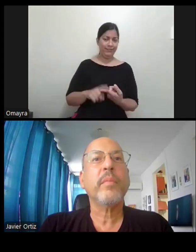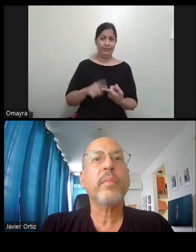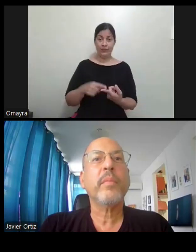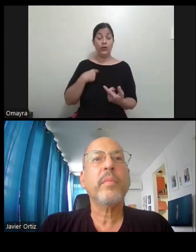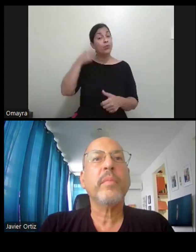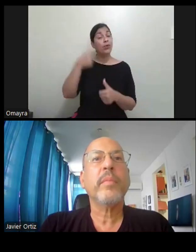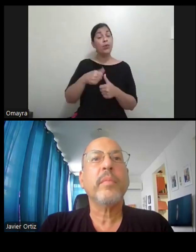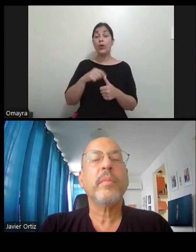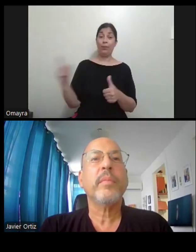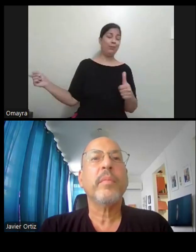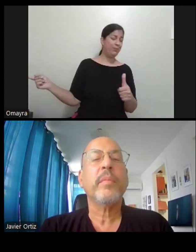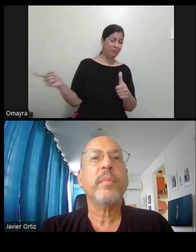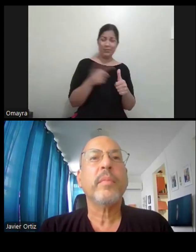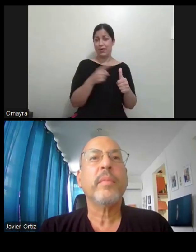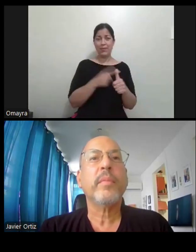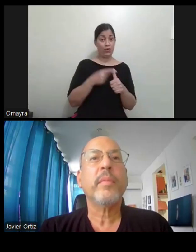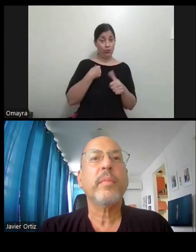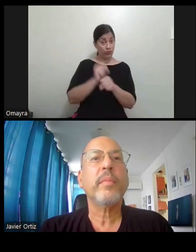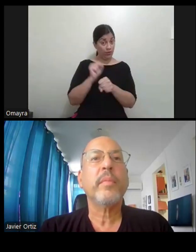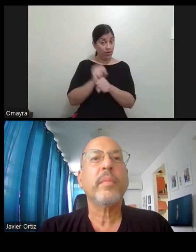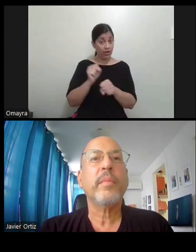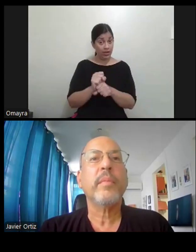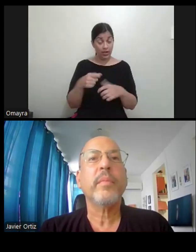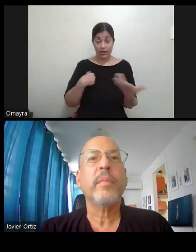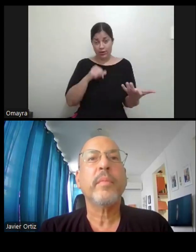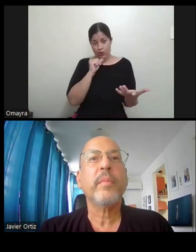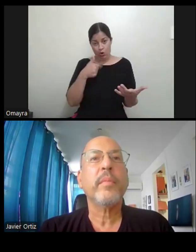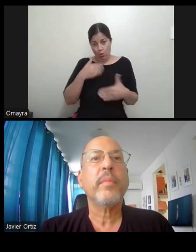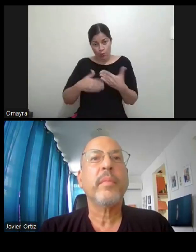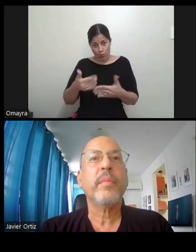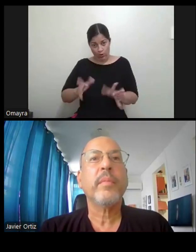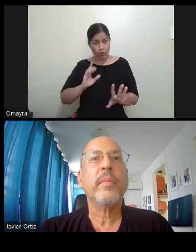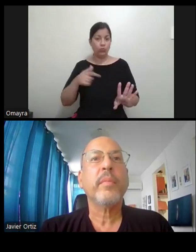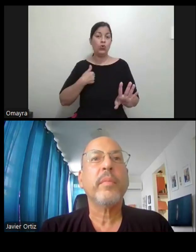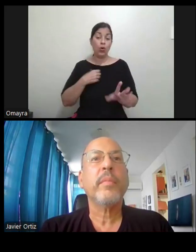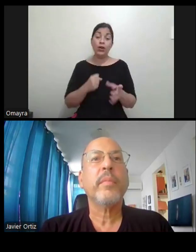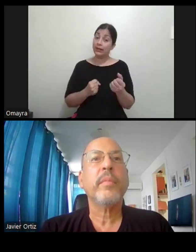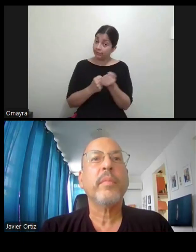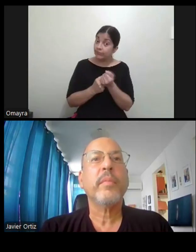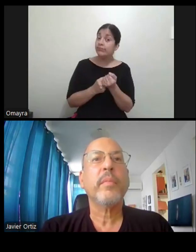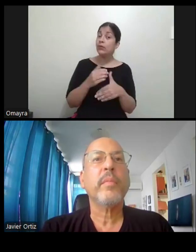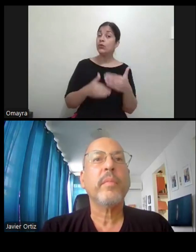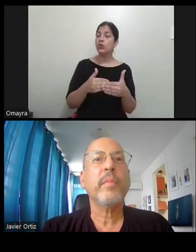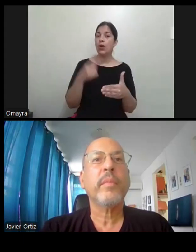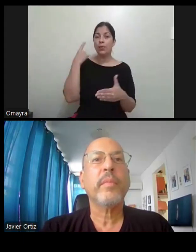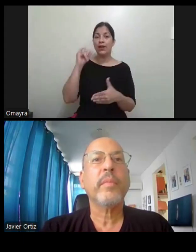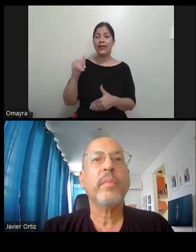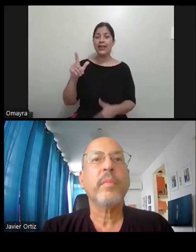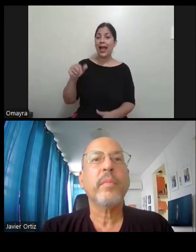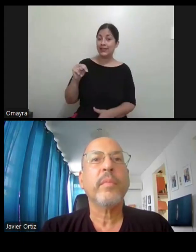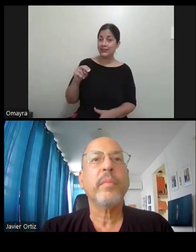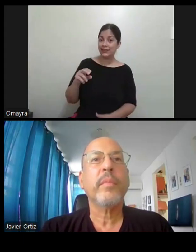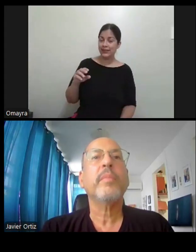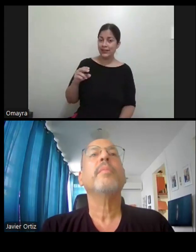que el primerísimo en el que trabajé, que no fue que lo produje, fue que trabajé como asistente de producción, fue de Ilan Chester,